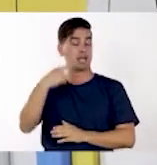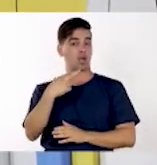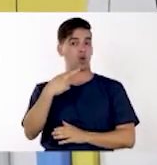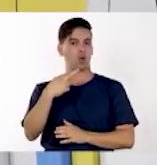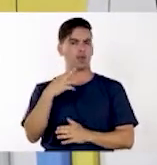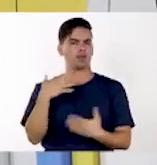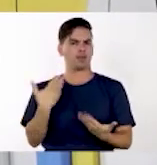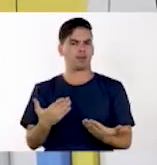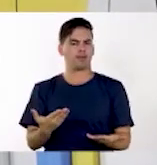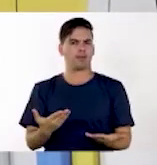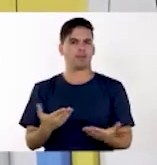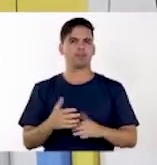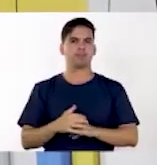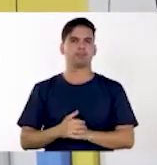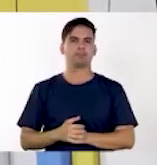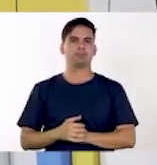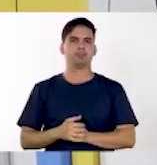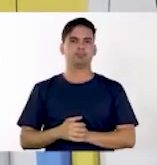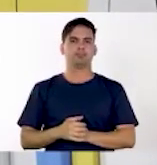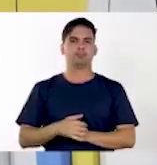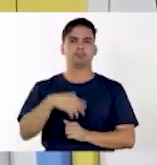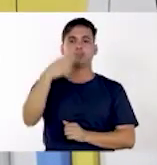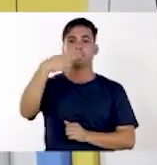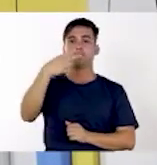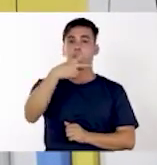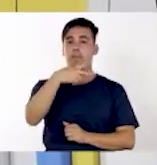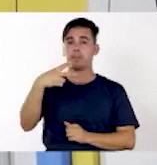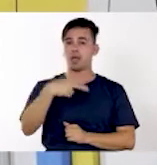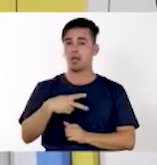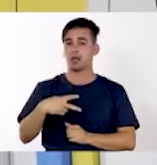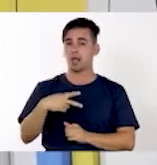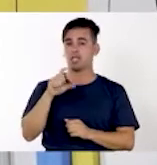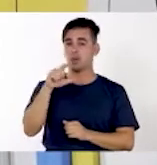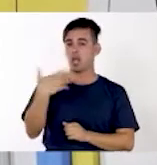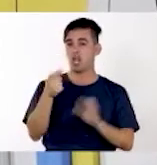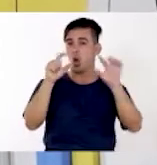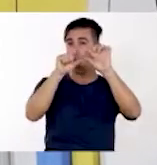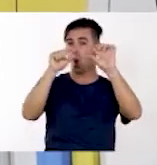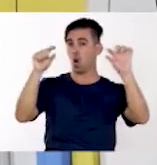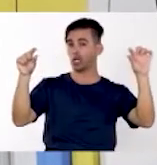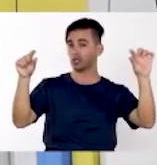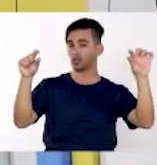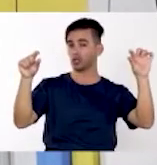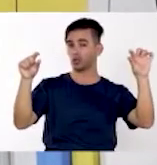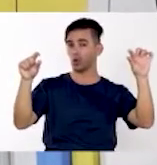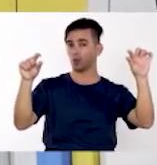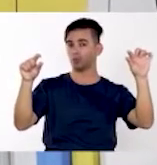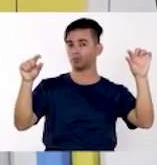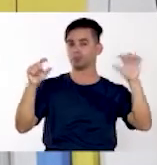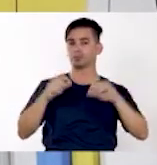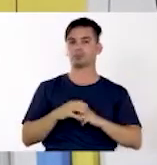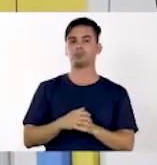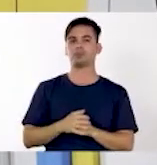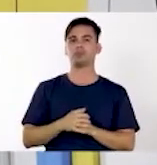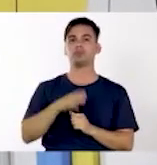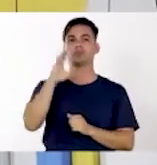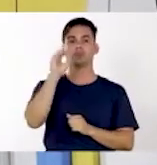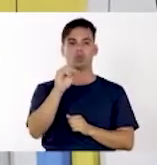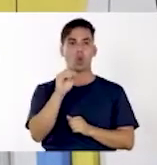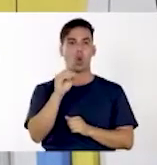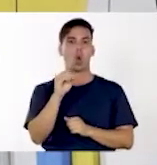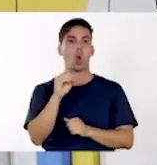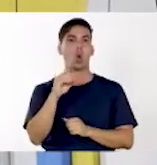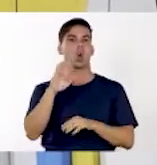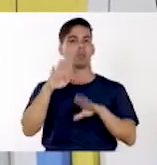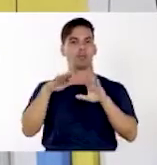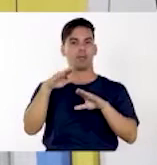que es predicativa la oración o atributiva la oración,